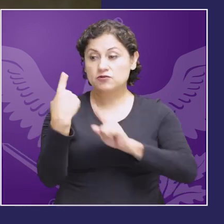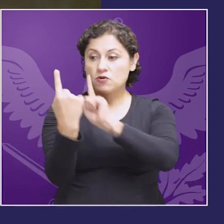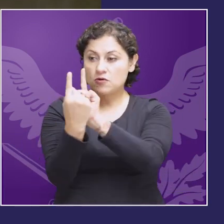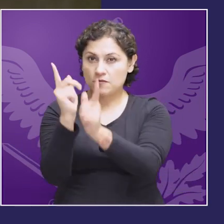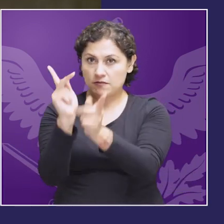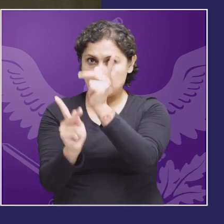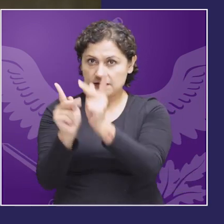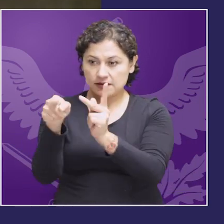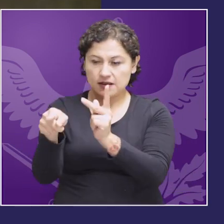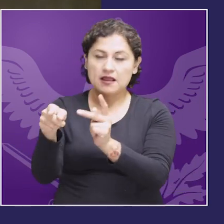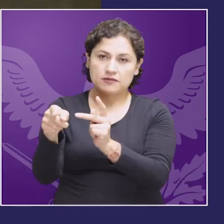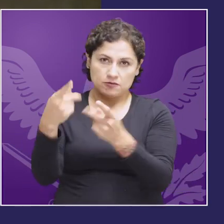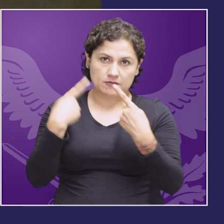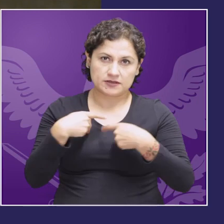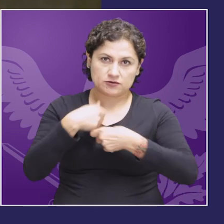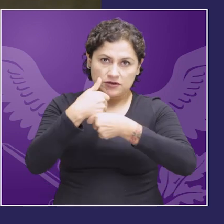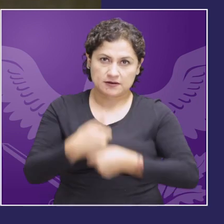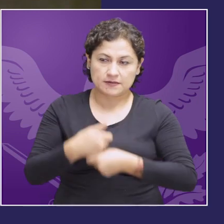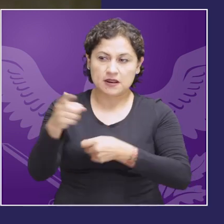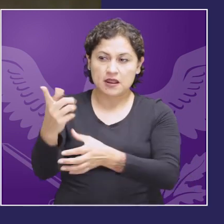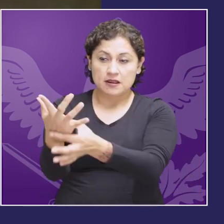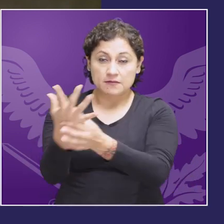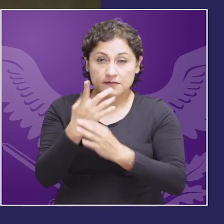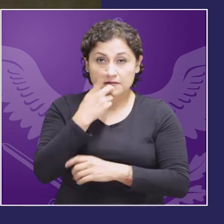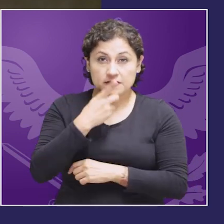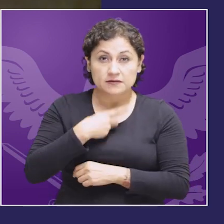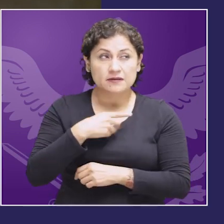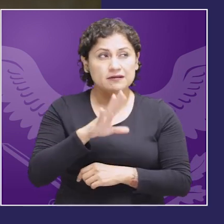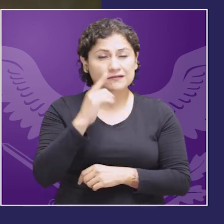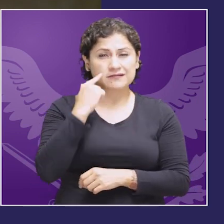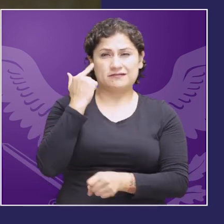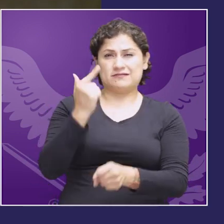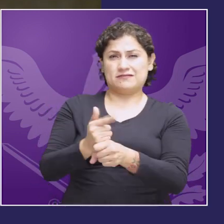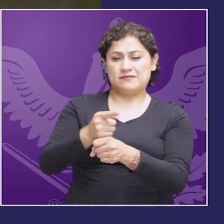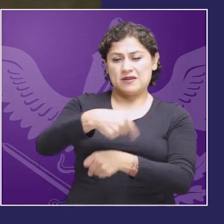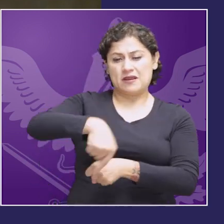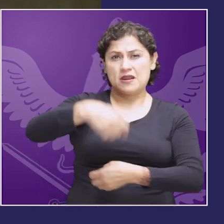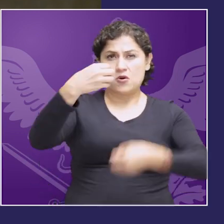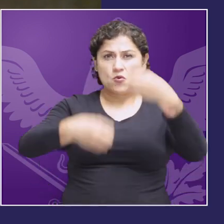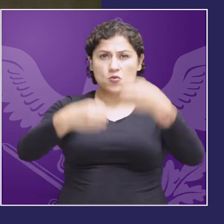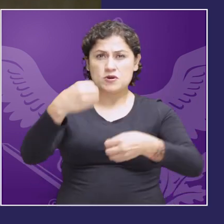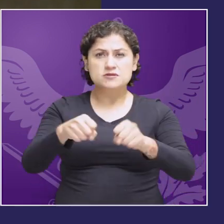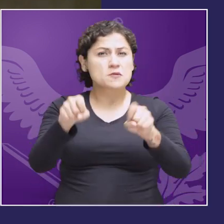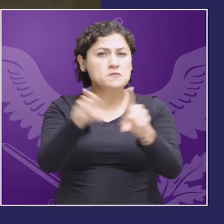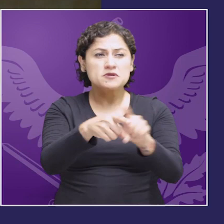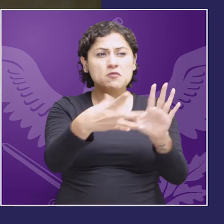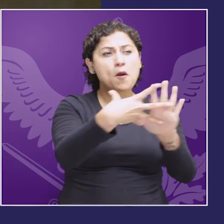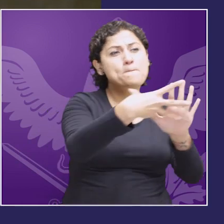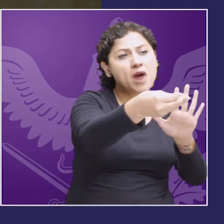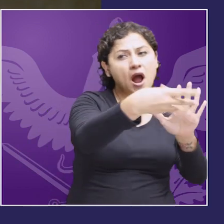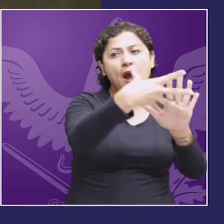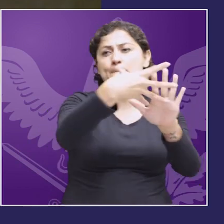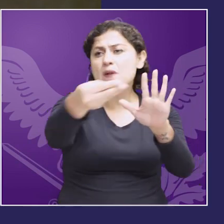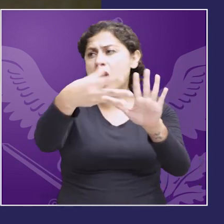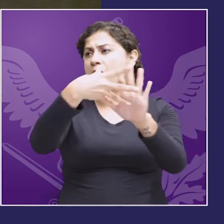En alguna ocasión, platicando con una víctima, me decía, es que yo lo que advertí es que los jueces